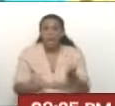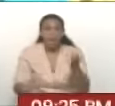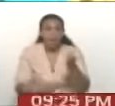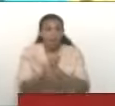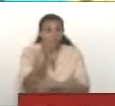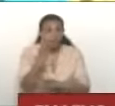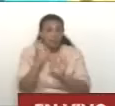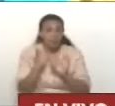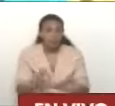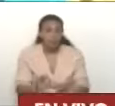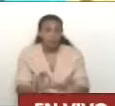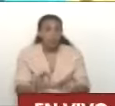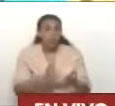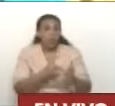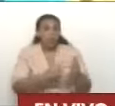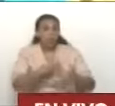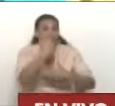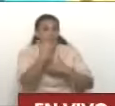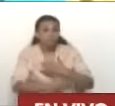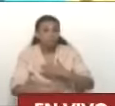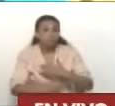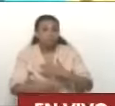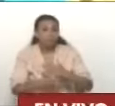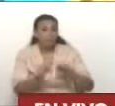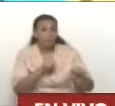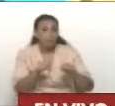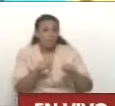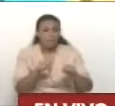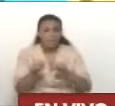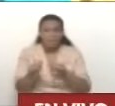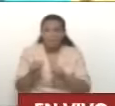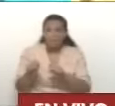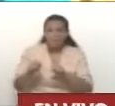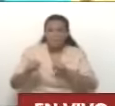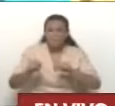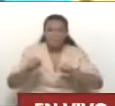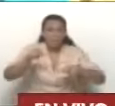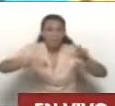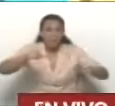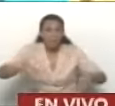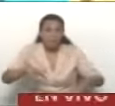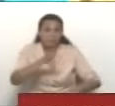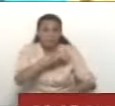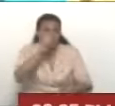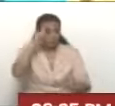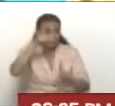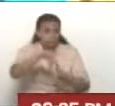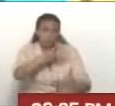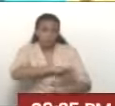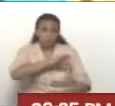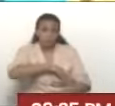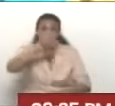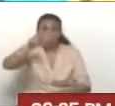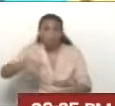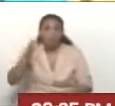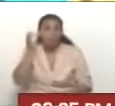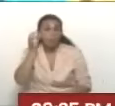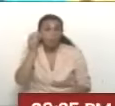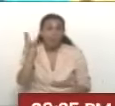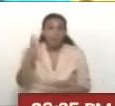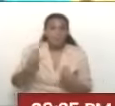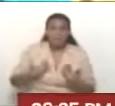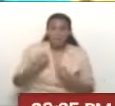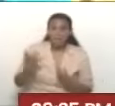construcción de un nuevo y gran movimiento de movimientos de carácter social de la mujer venezolana,